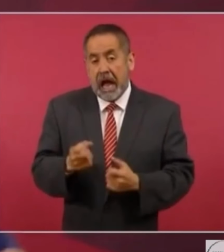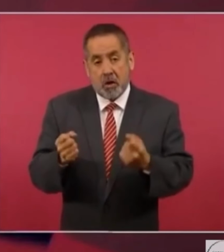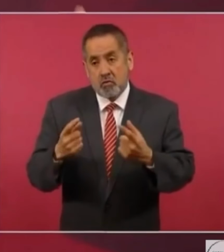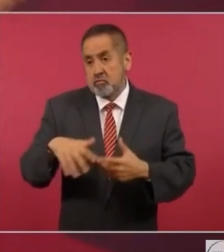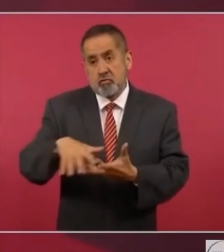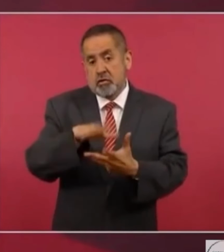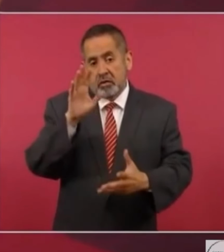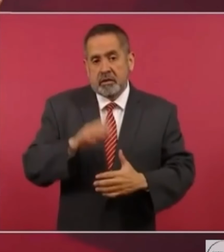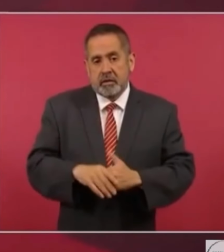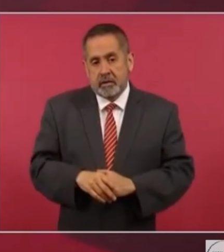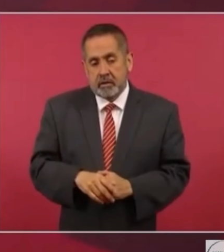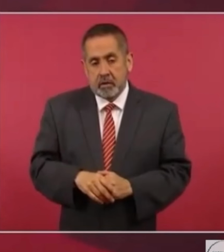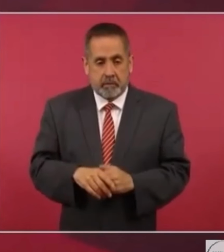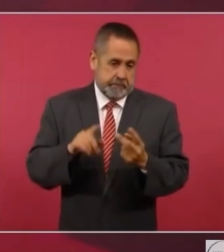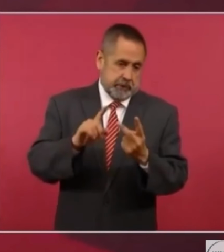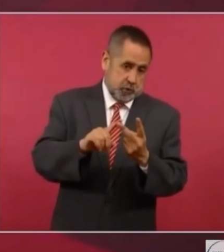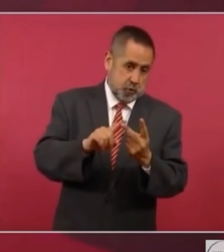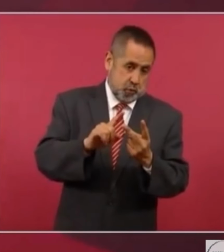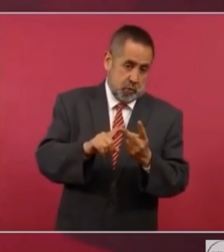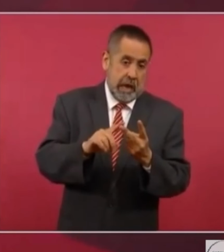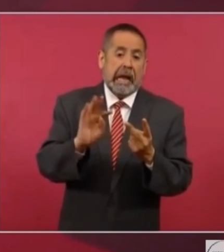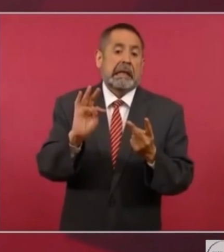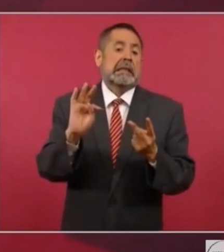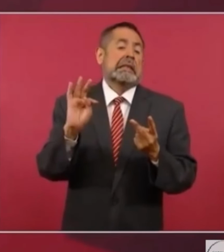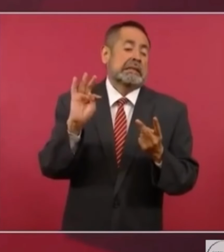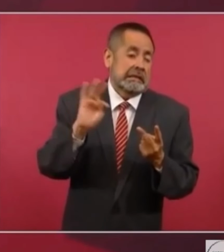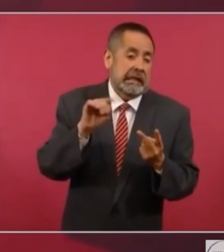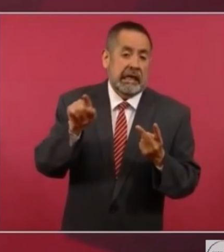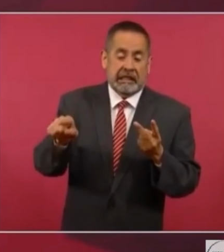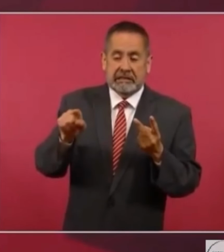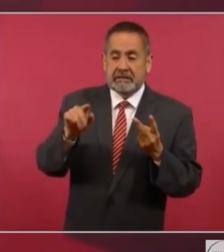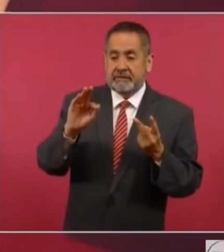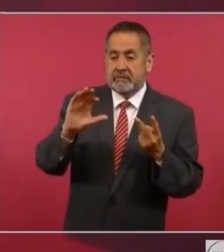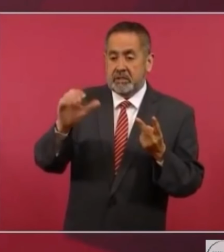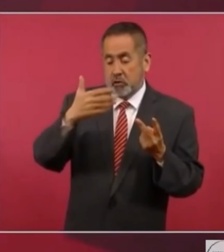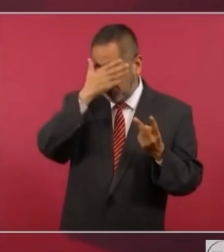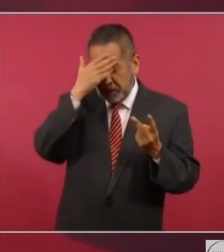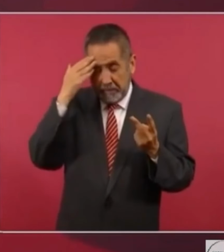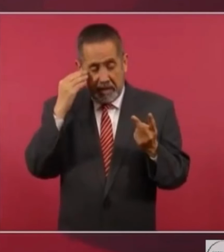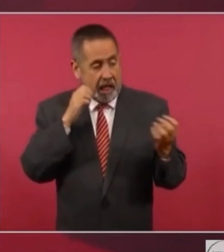Entonces, ese es el segundo, que lo engañó.